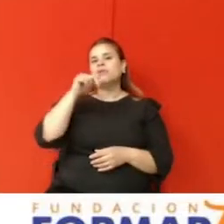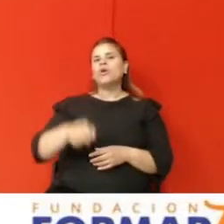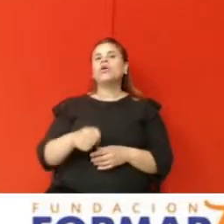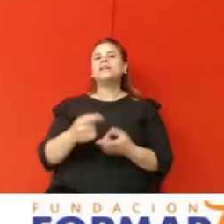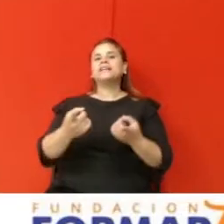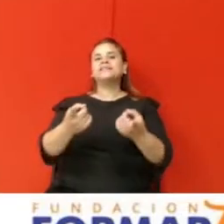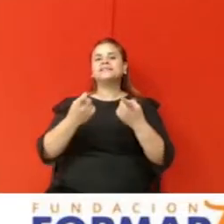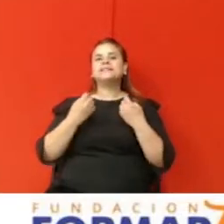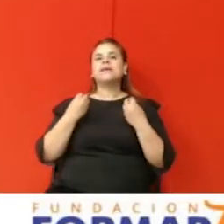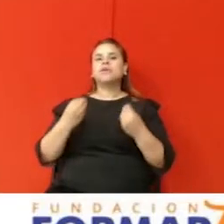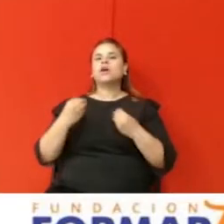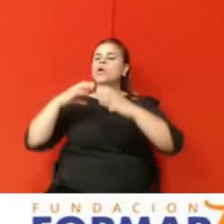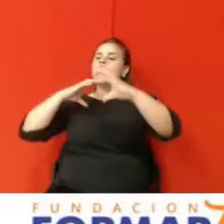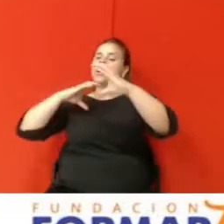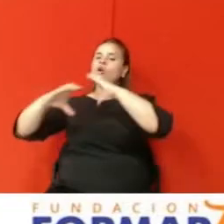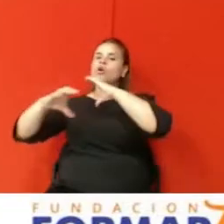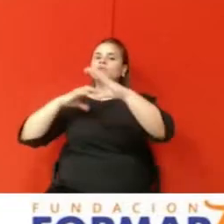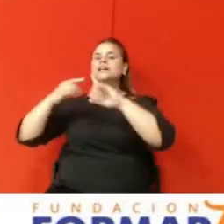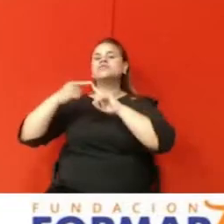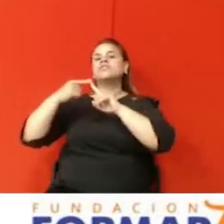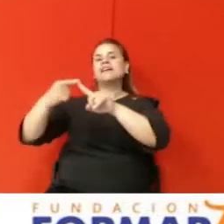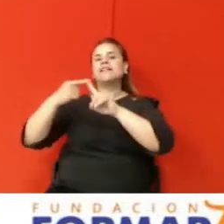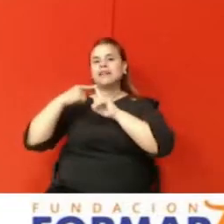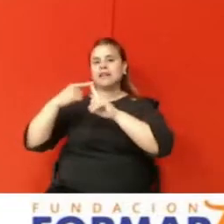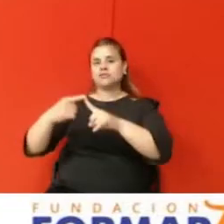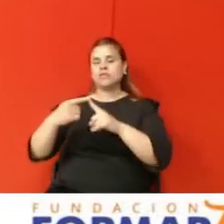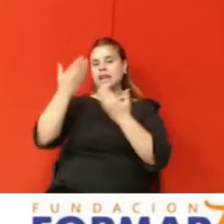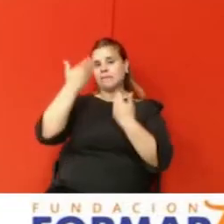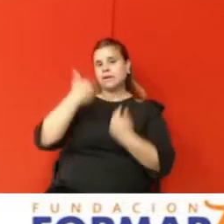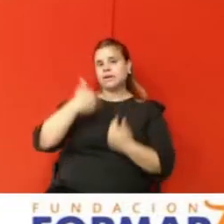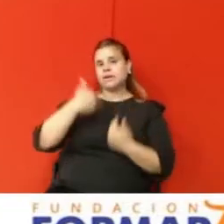una comunicación estrecha entre las enfermeras y el paciente y